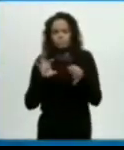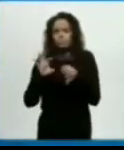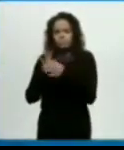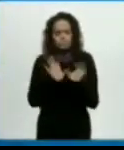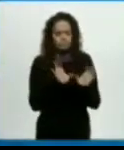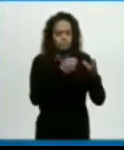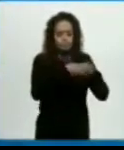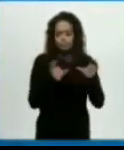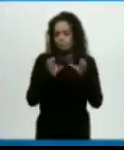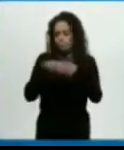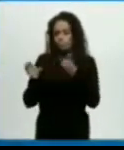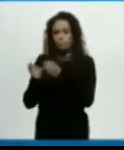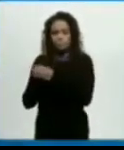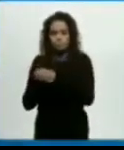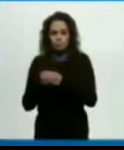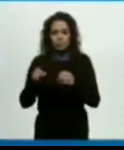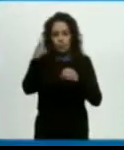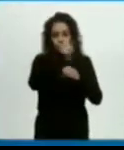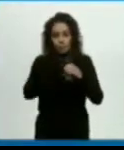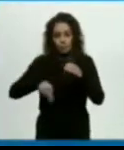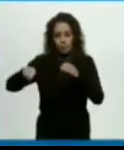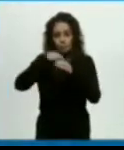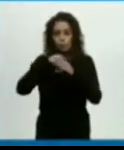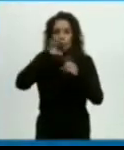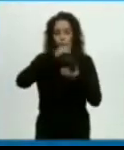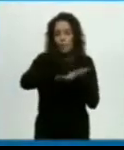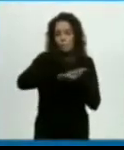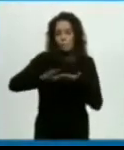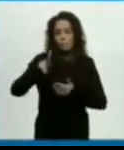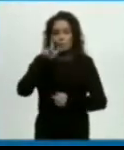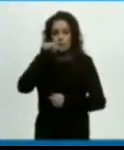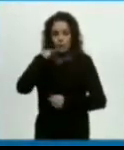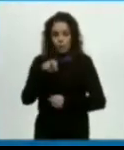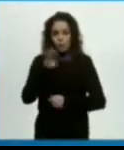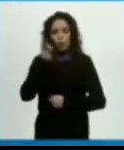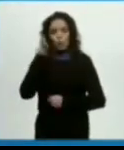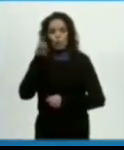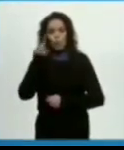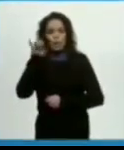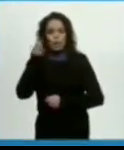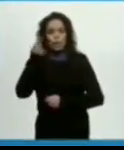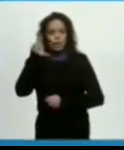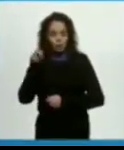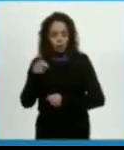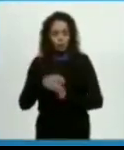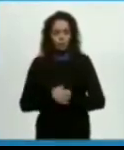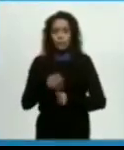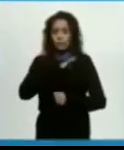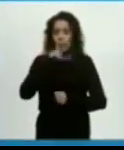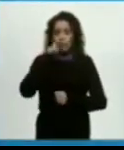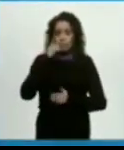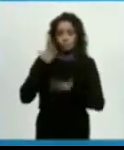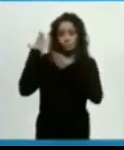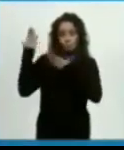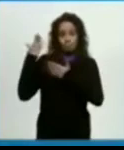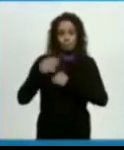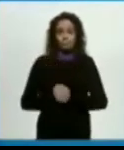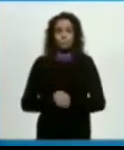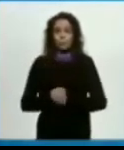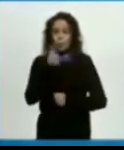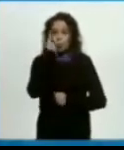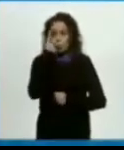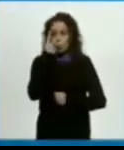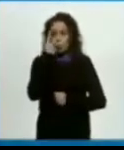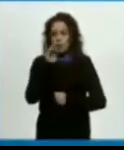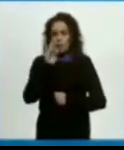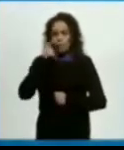cuerpos redondos y los que son planos, o los poliedros, que tienen caras y aristas. Aquí se puede observar que la única figura